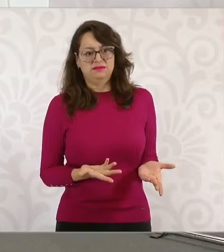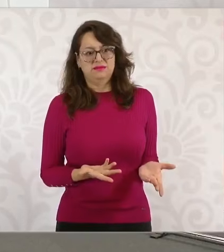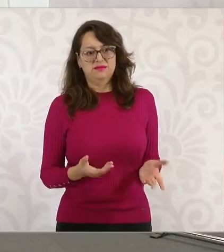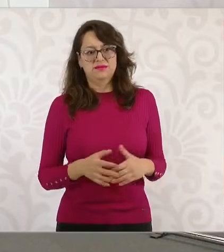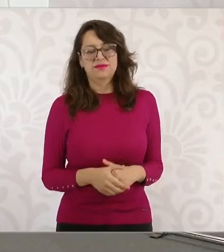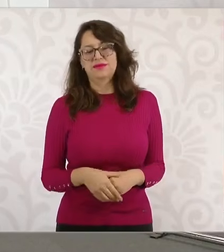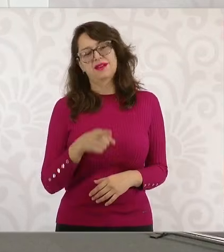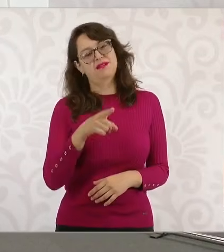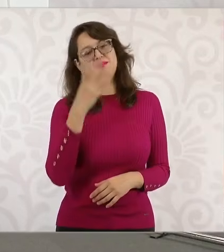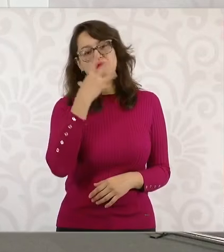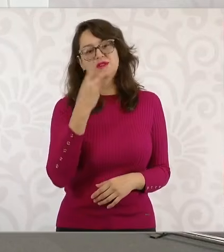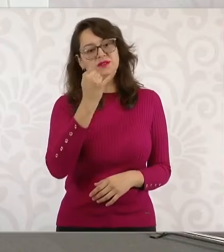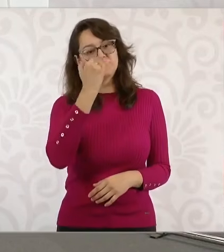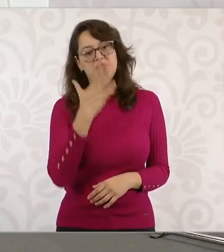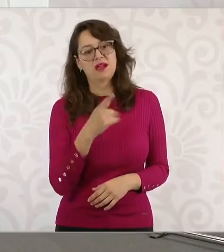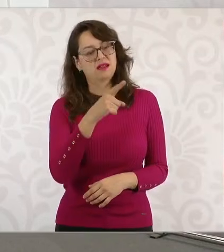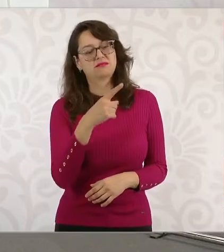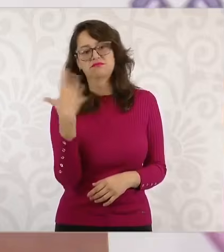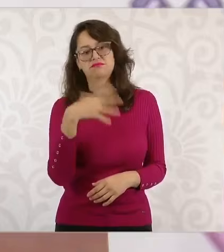esa imagen es muy bonita.